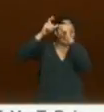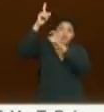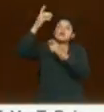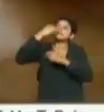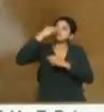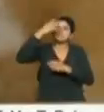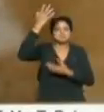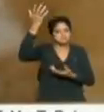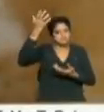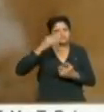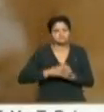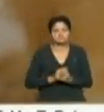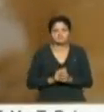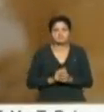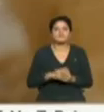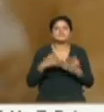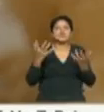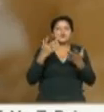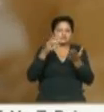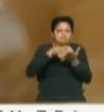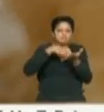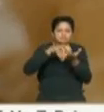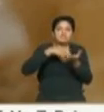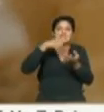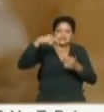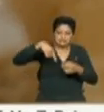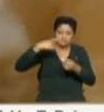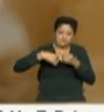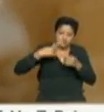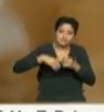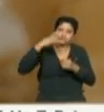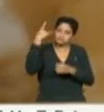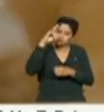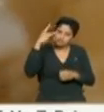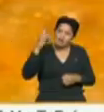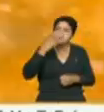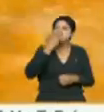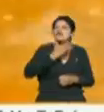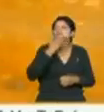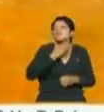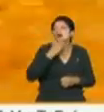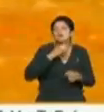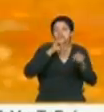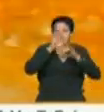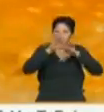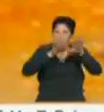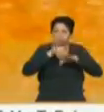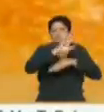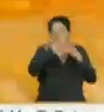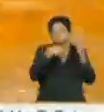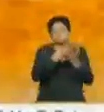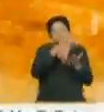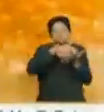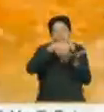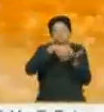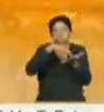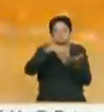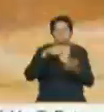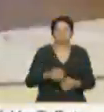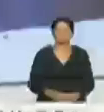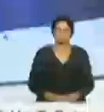principalmente en las provincias de Chimborazo, Carchi, Pichincha, Cotopaxi e Imbabura. Carolina Díaz, Noticiero Ciudadano.